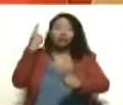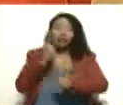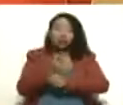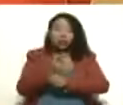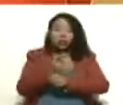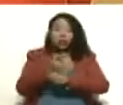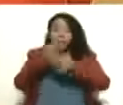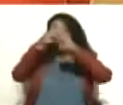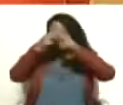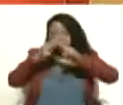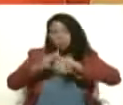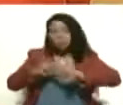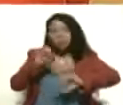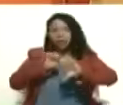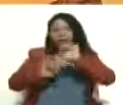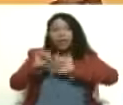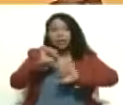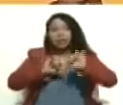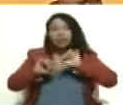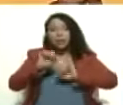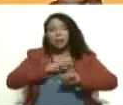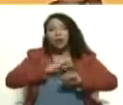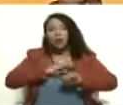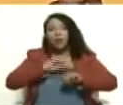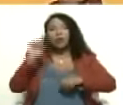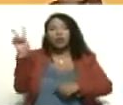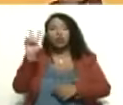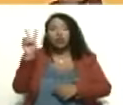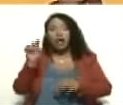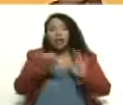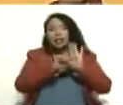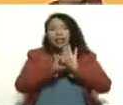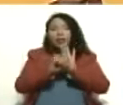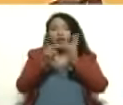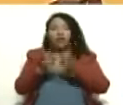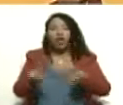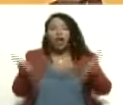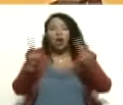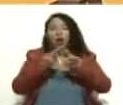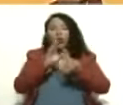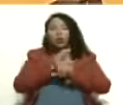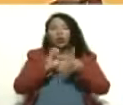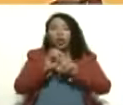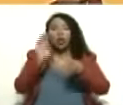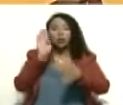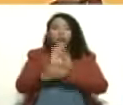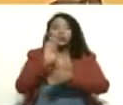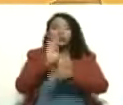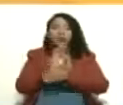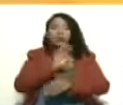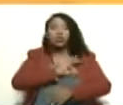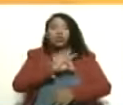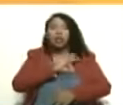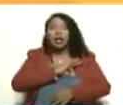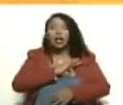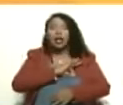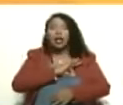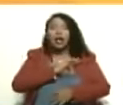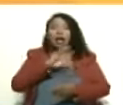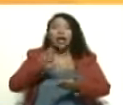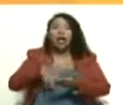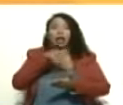patria sus símbolos y valores culturales resguardar y proteger la soberanía la